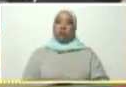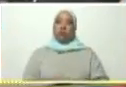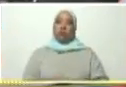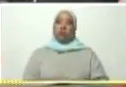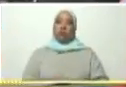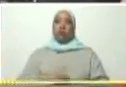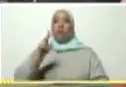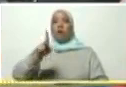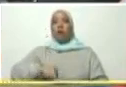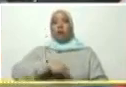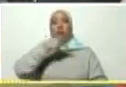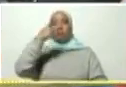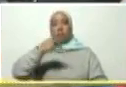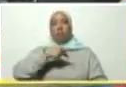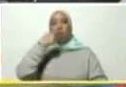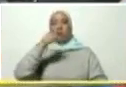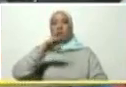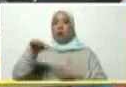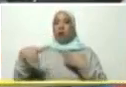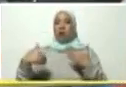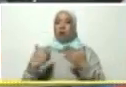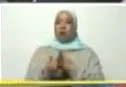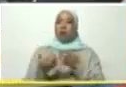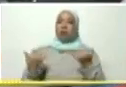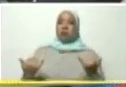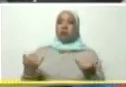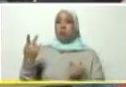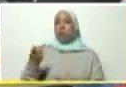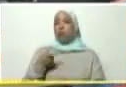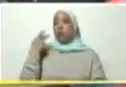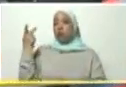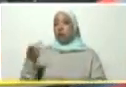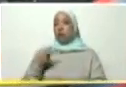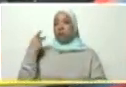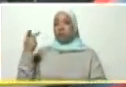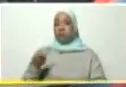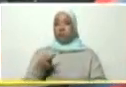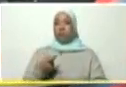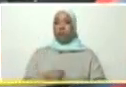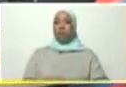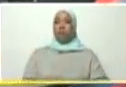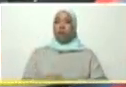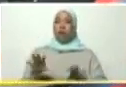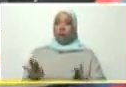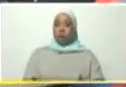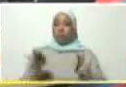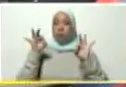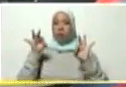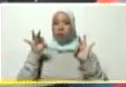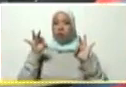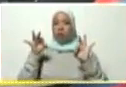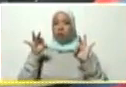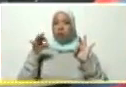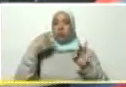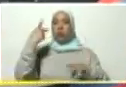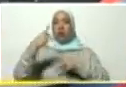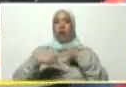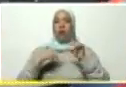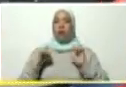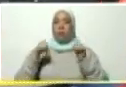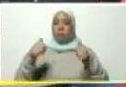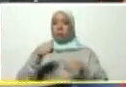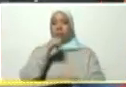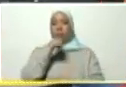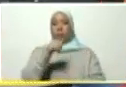y político en todos los aspectos de la política pero especialmente en el aspecto de abrir las compuertas